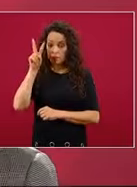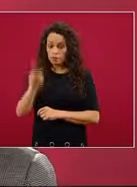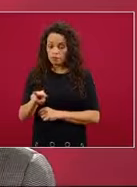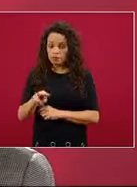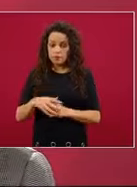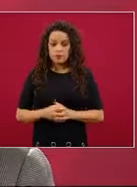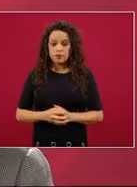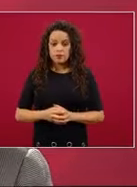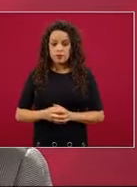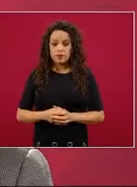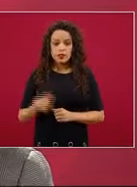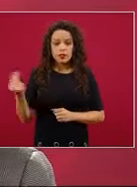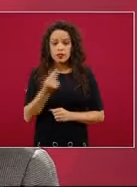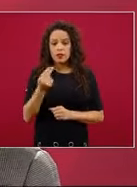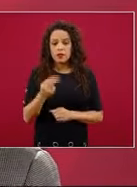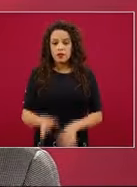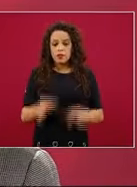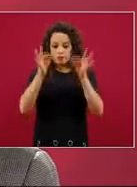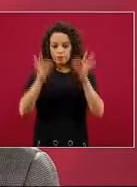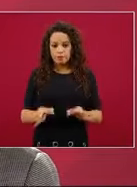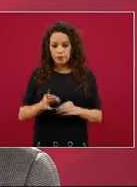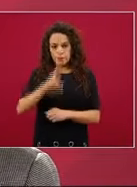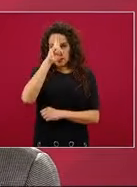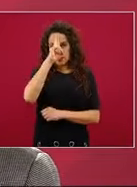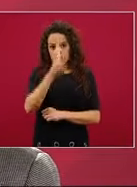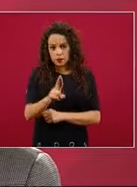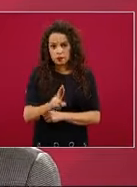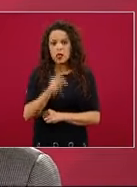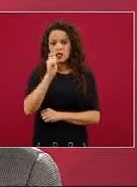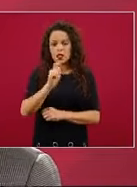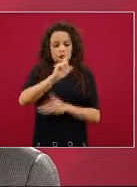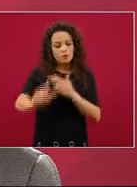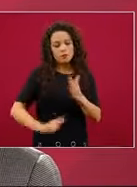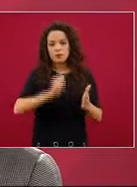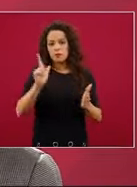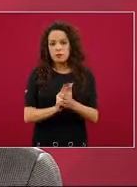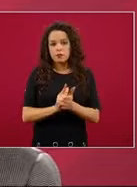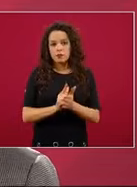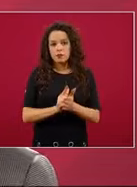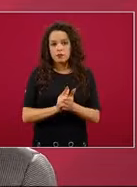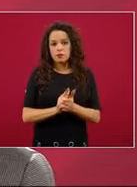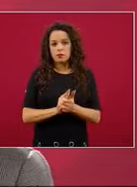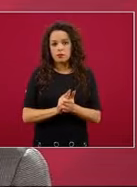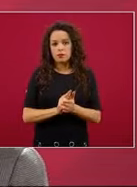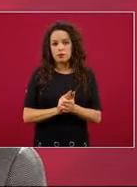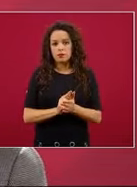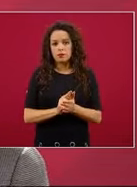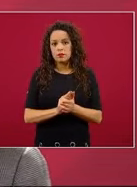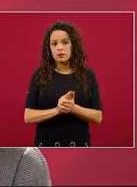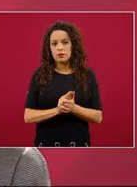imprescindible apegarse al respeto a la ley y que el combate a cualquier forma de